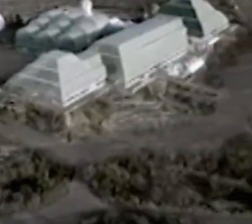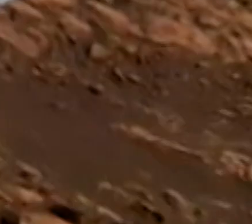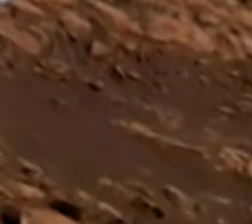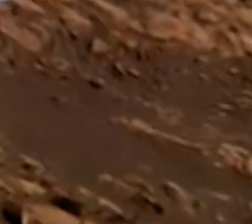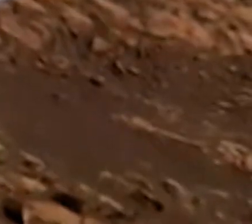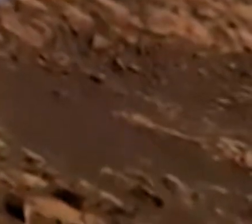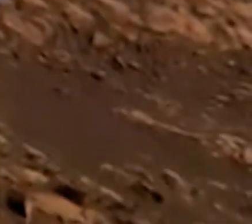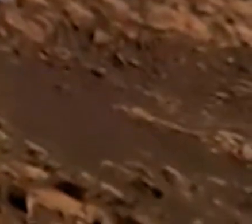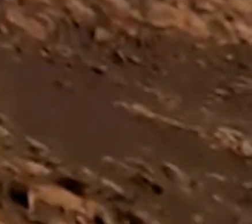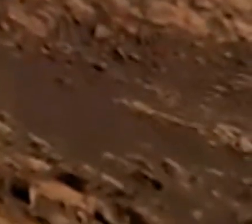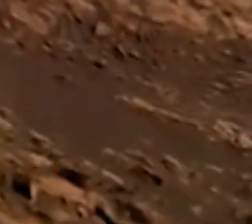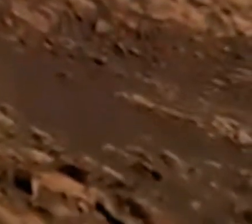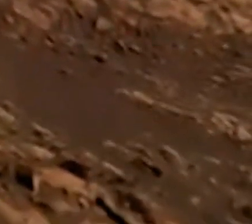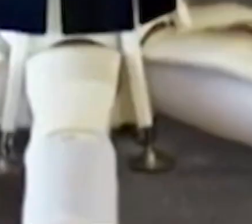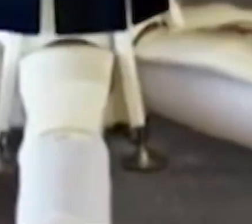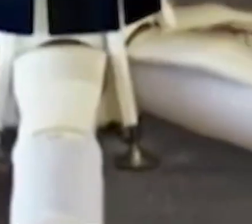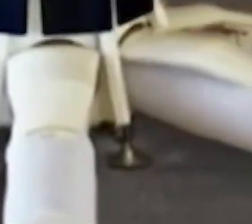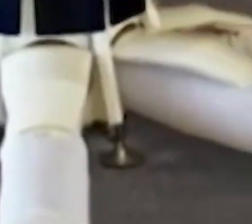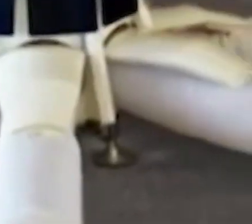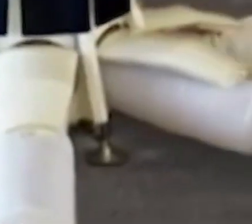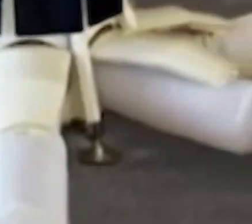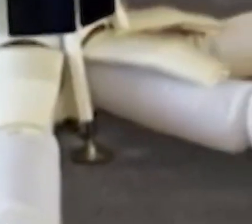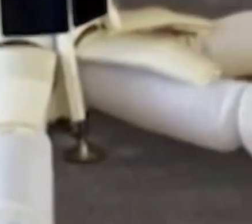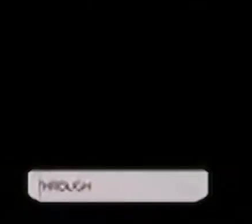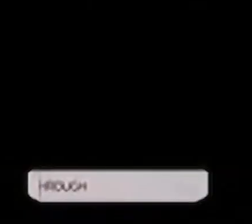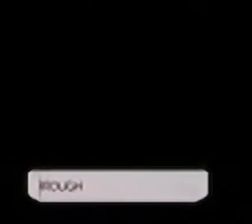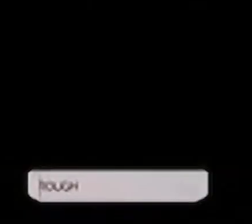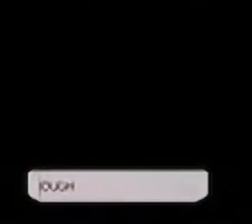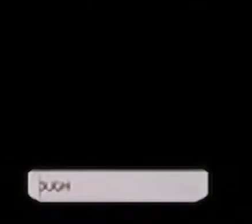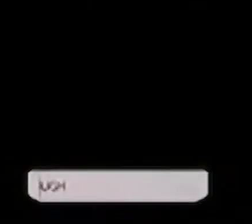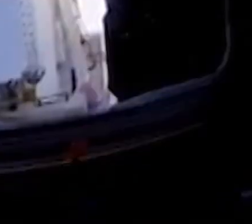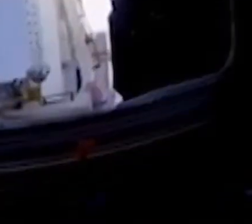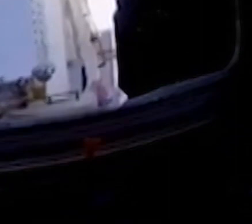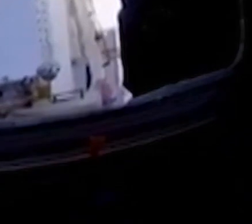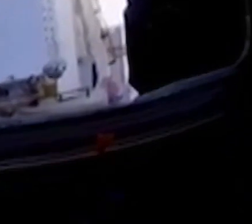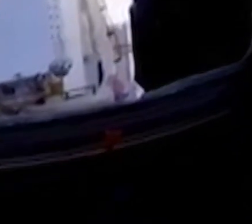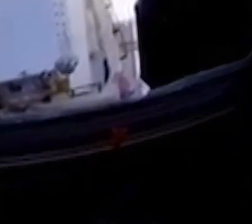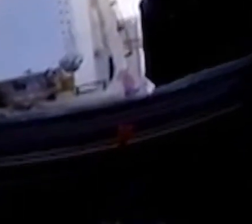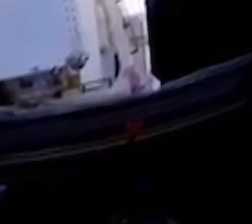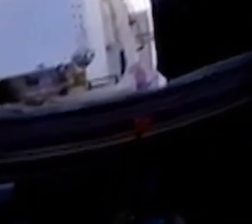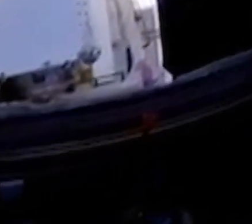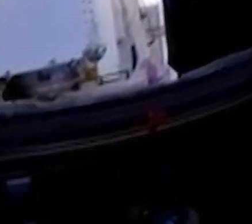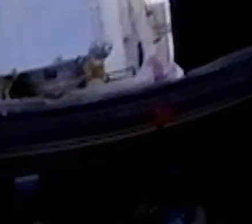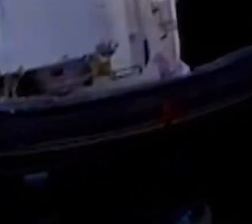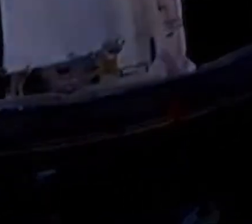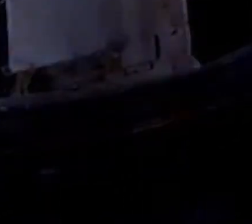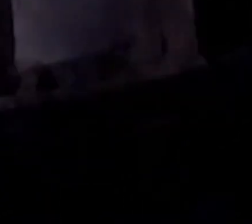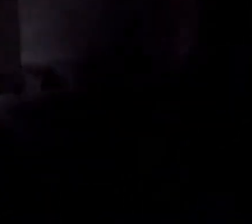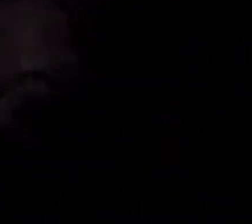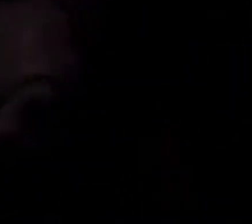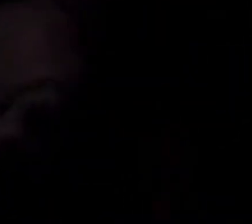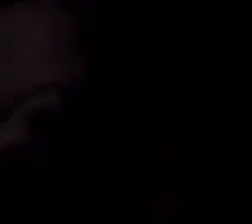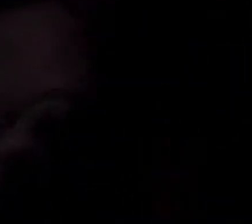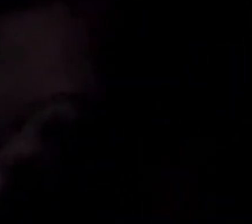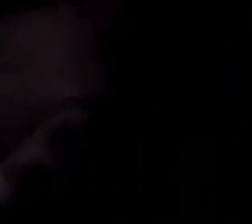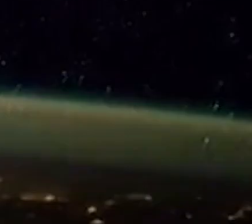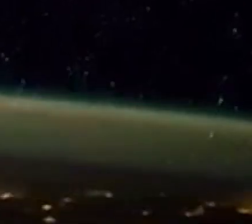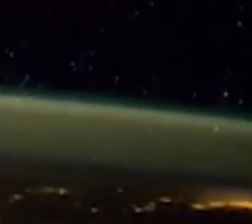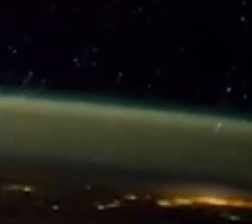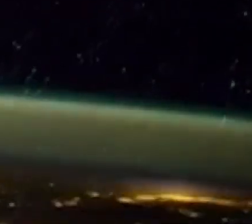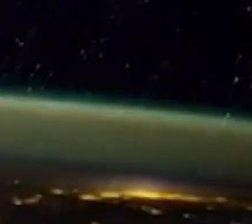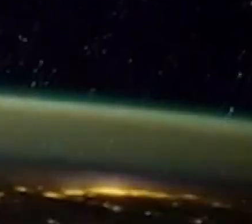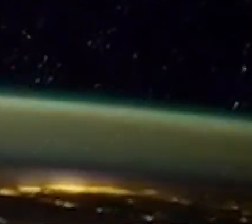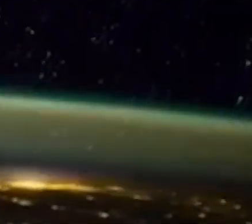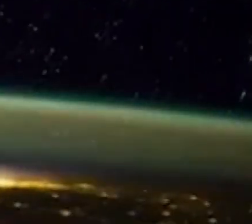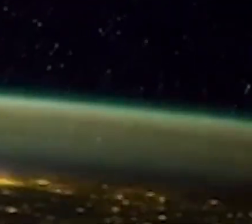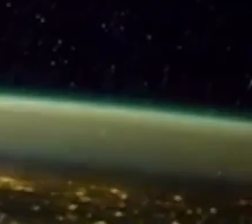conclusiones de cómo el cambio climático afecta a la humanidad y todo lo que habita en el planeta Tierra, y cómo esto